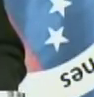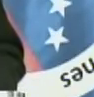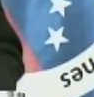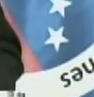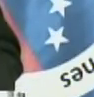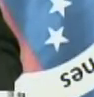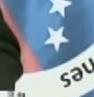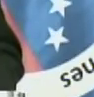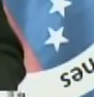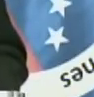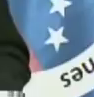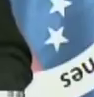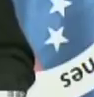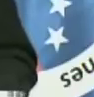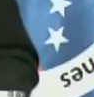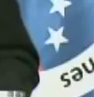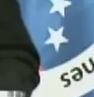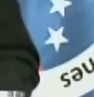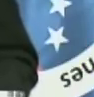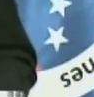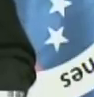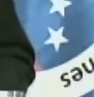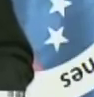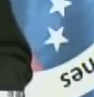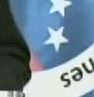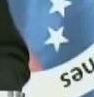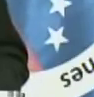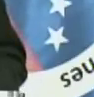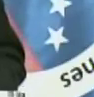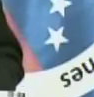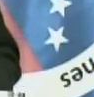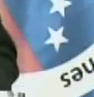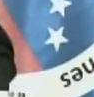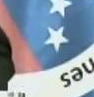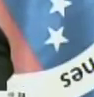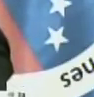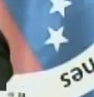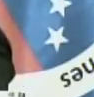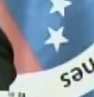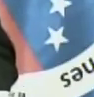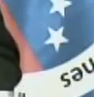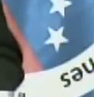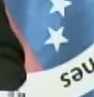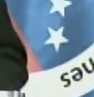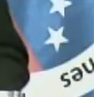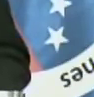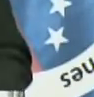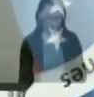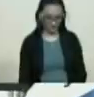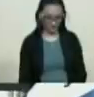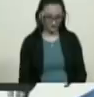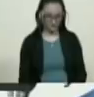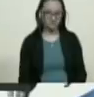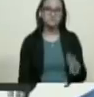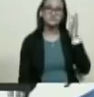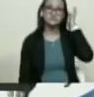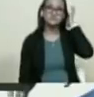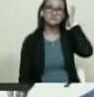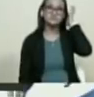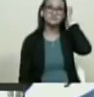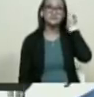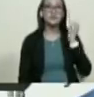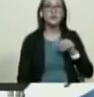nacional. Tenemos más de 25 personas investigadas y continúa